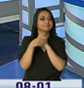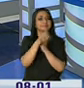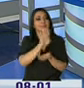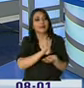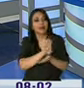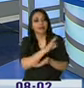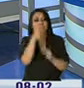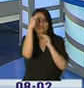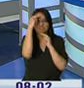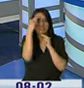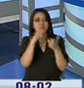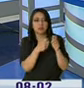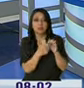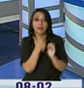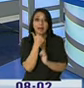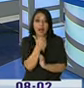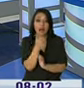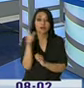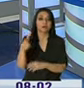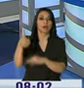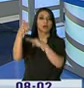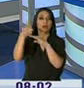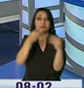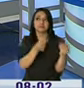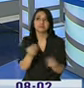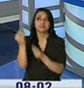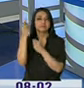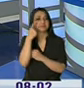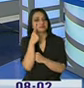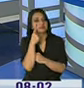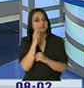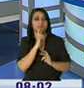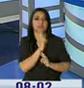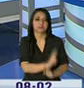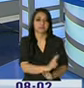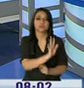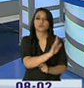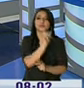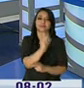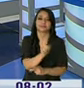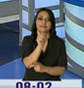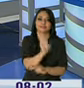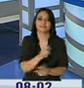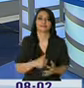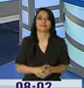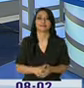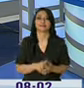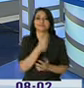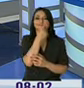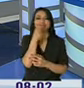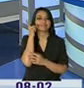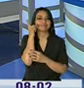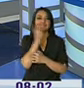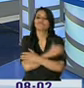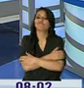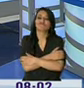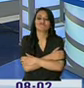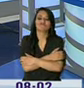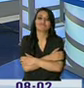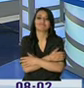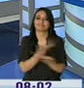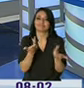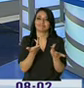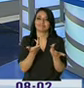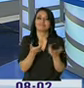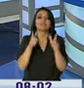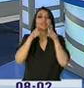estaremos pendientes de la respuesta por parte de las autoridades a sus necesidades. Siempre le mandaré un abrazo a la Dianita. Ella, pues, hace todo el